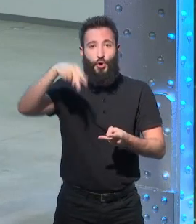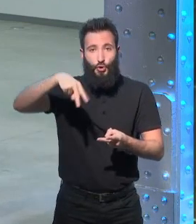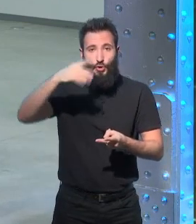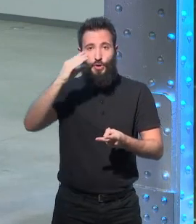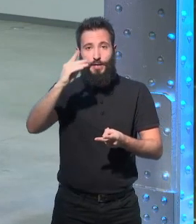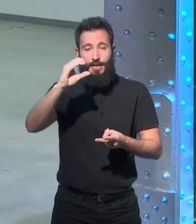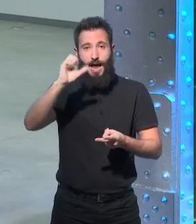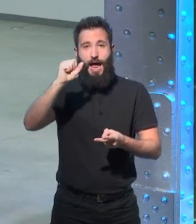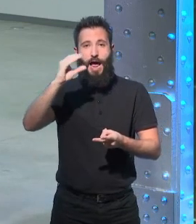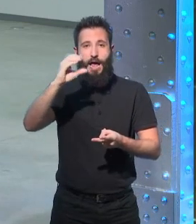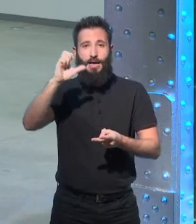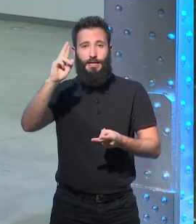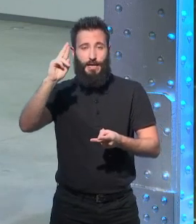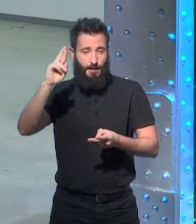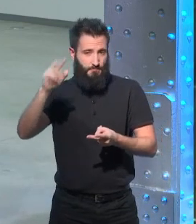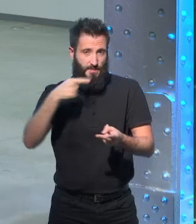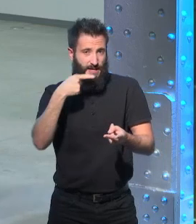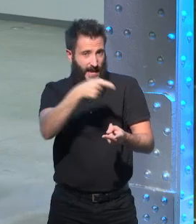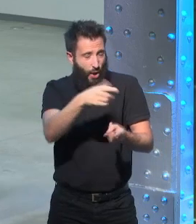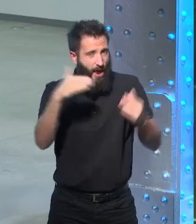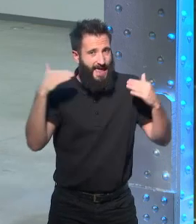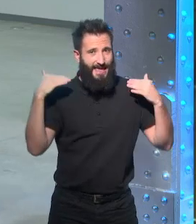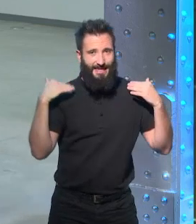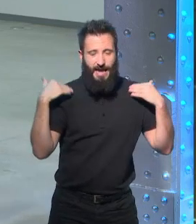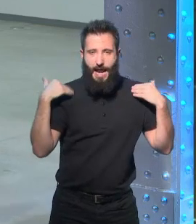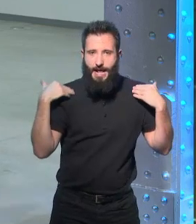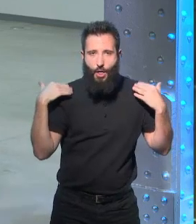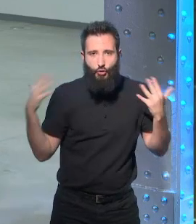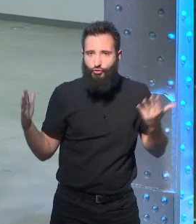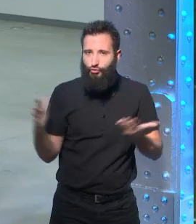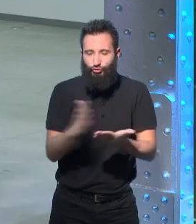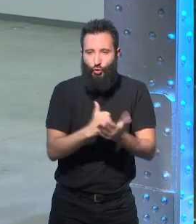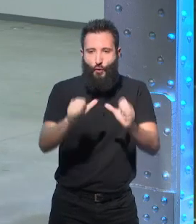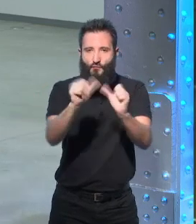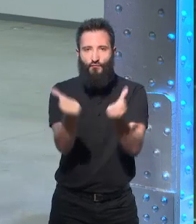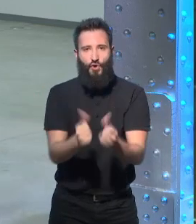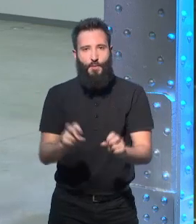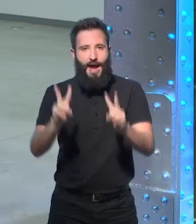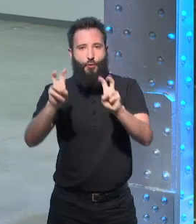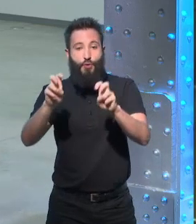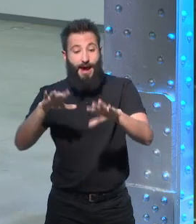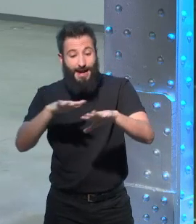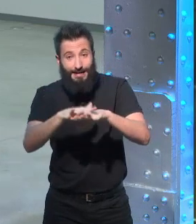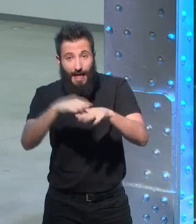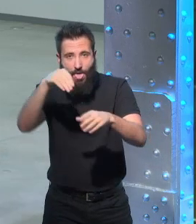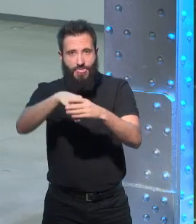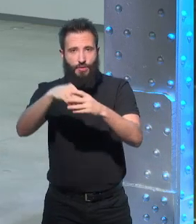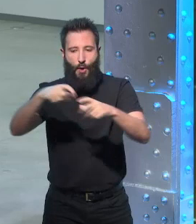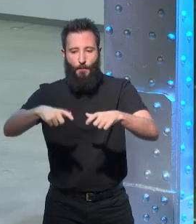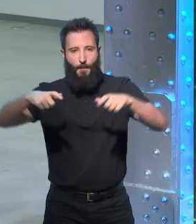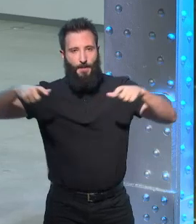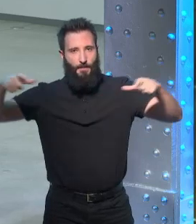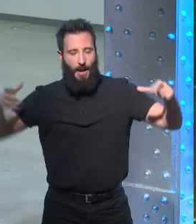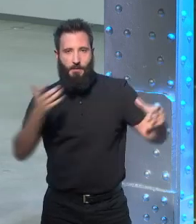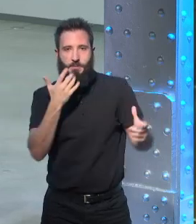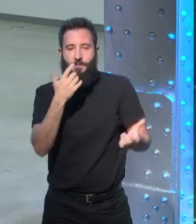los encargados de implantar nuevas formas de crecimiento en la red. Estos perfiles sobre